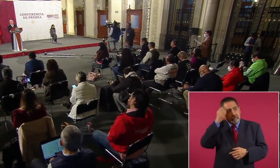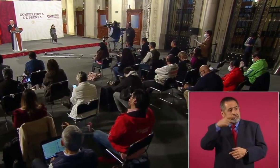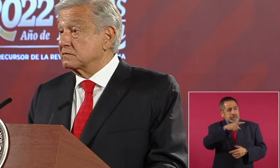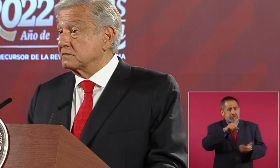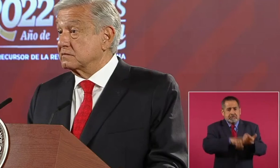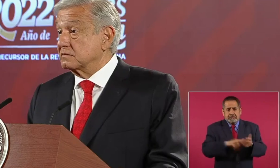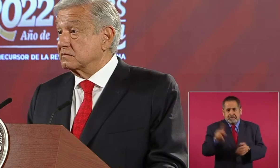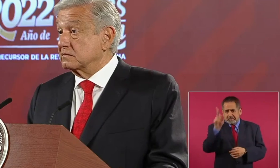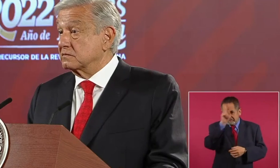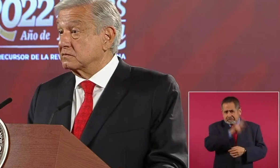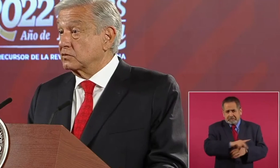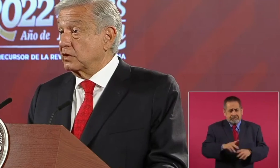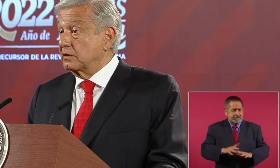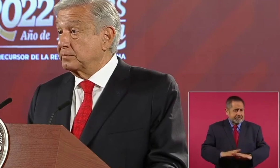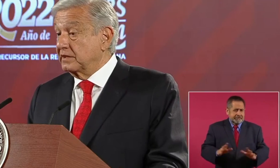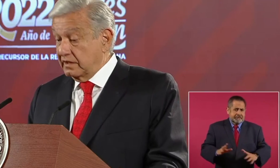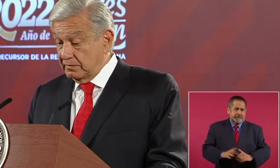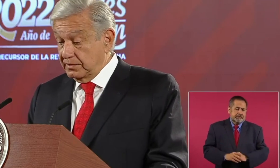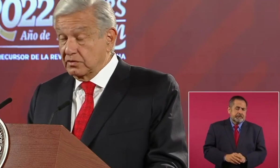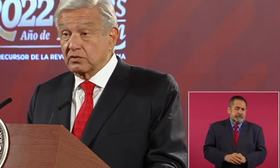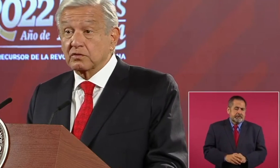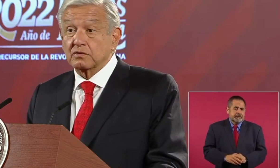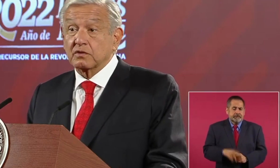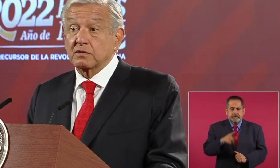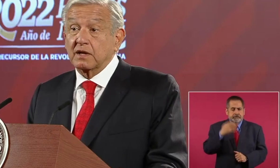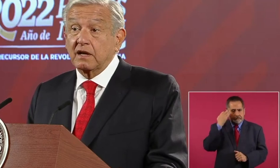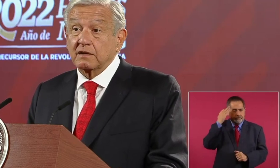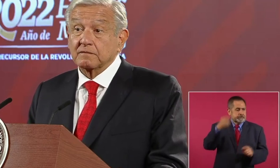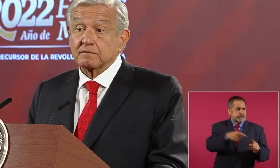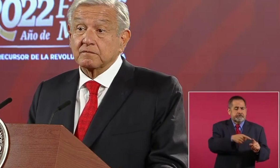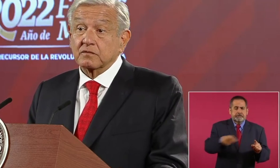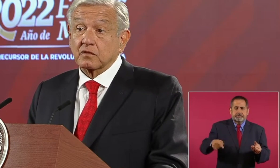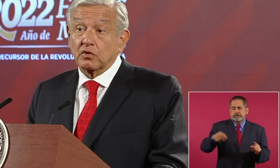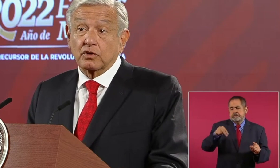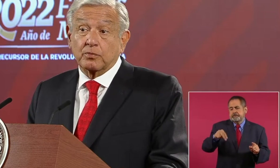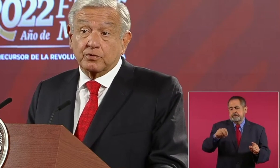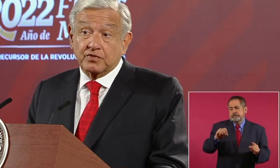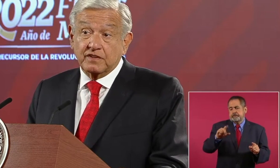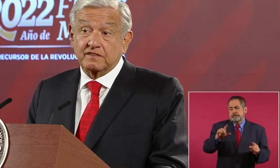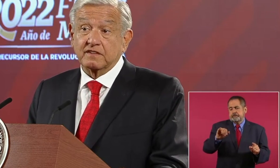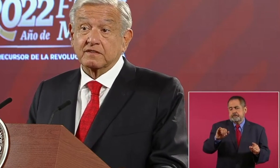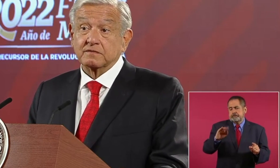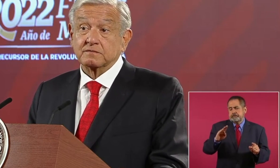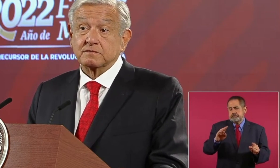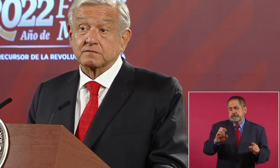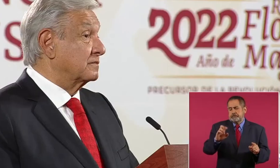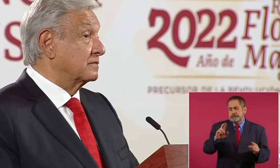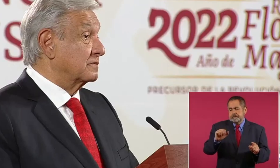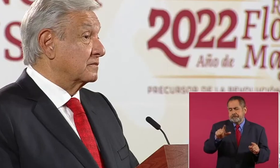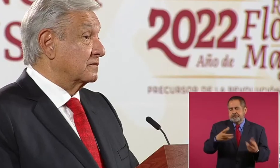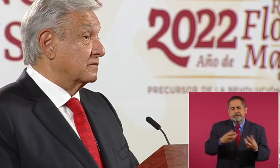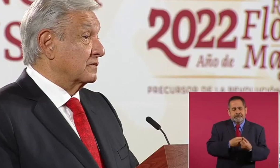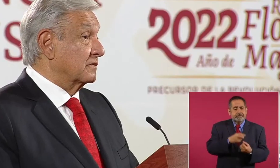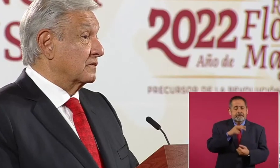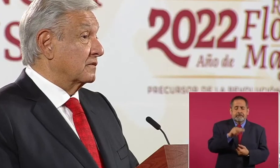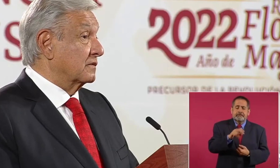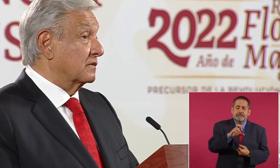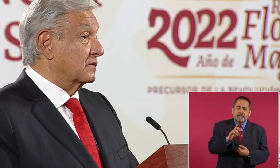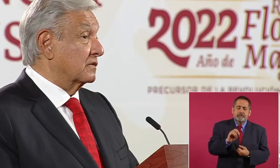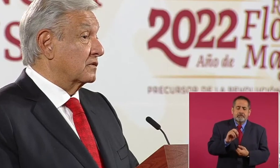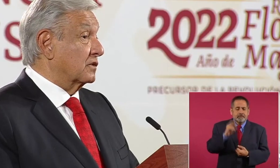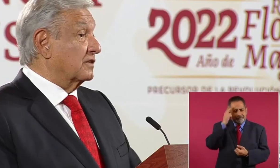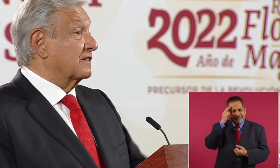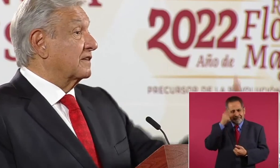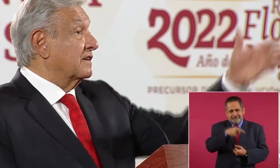puedan incursionar. No es tan fácil, lleva su tiempo y su educación, hay que estudiar para poder llegar a ser intérprete en